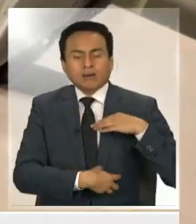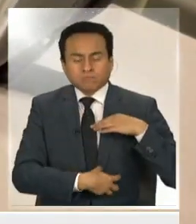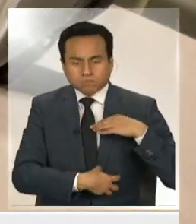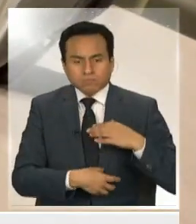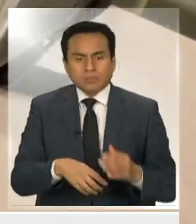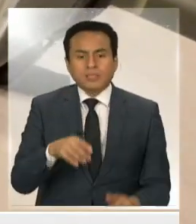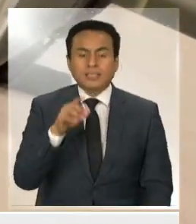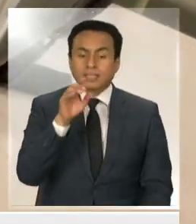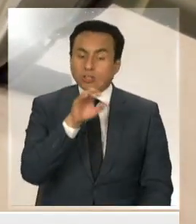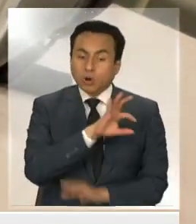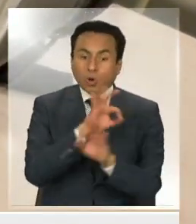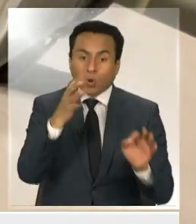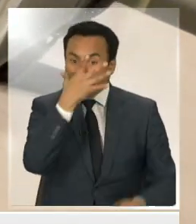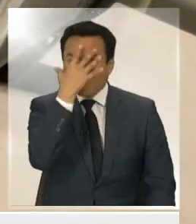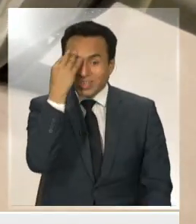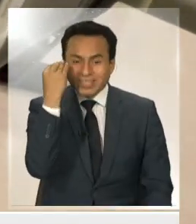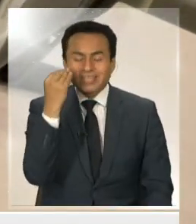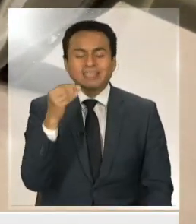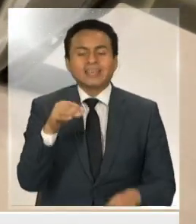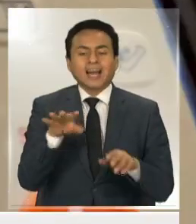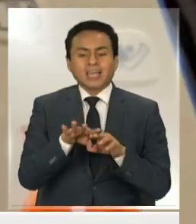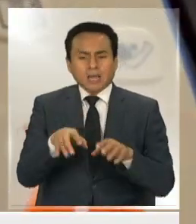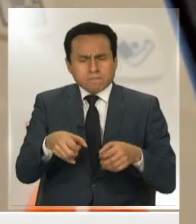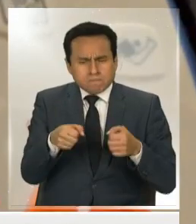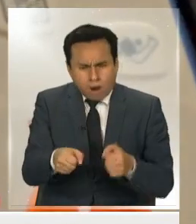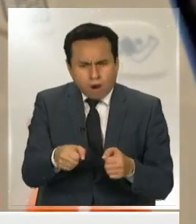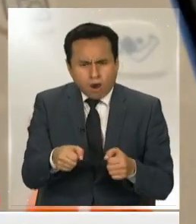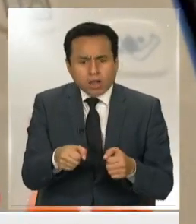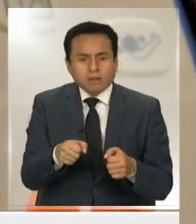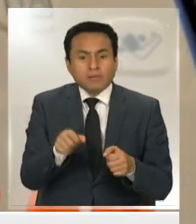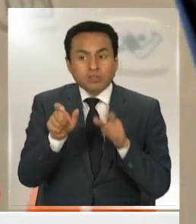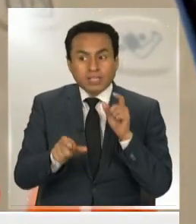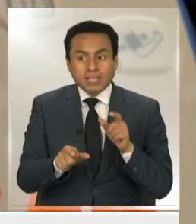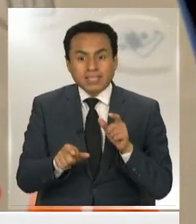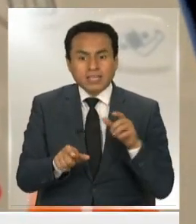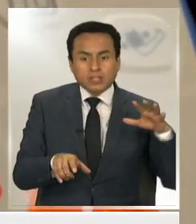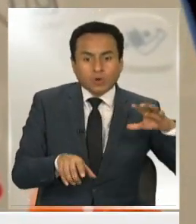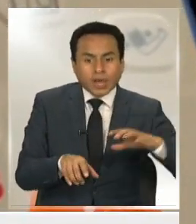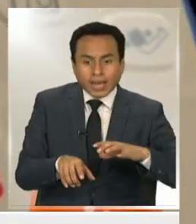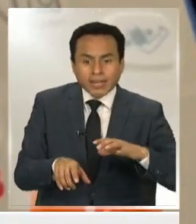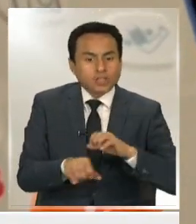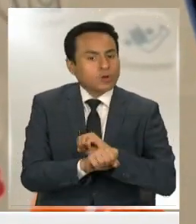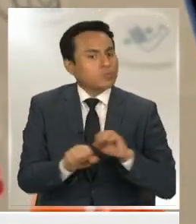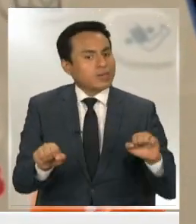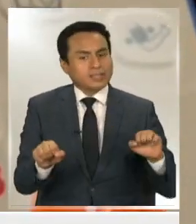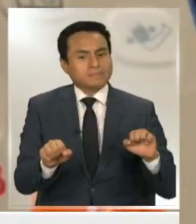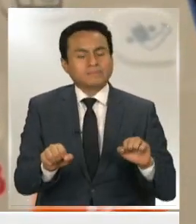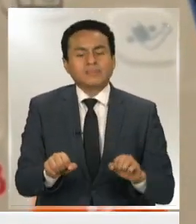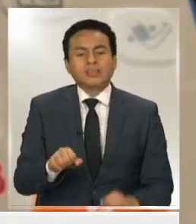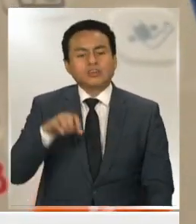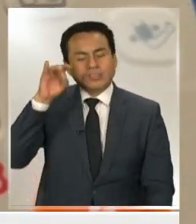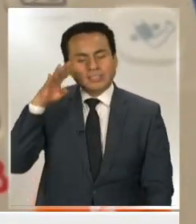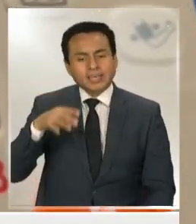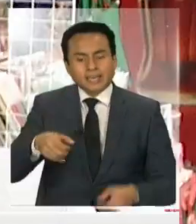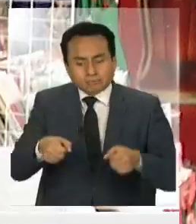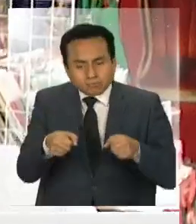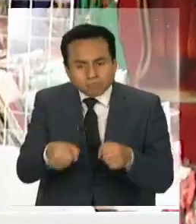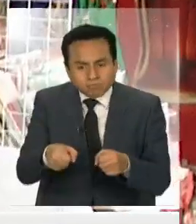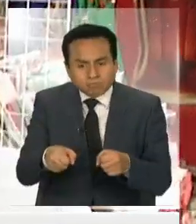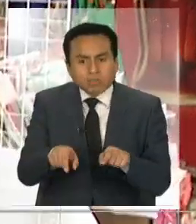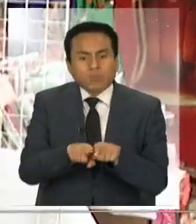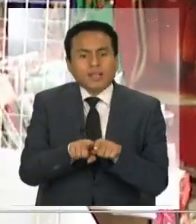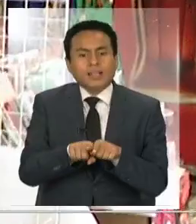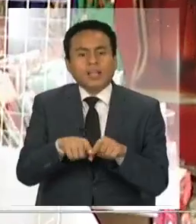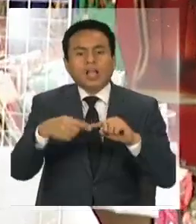que jamás debe olvidar, cuando haga la descarga, nadie puede tocar al paciente. Yo sé que el desfibrilador es para lo